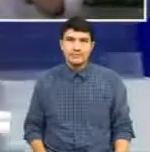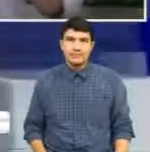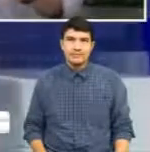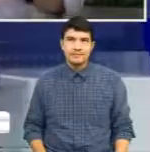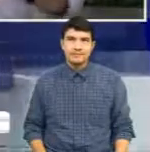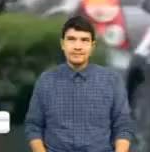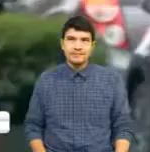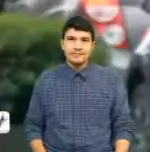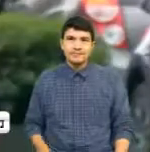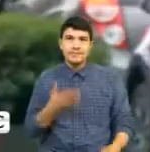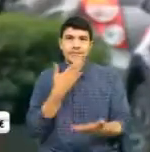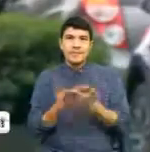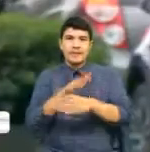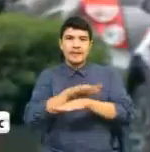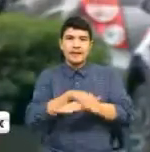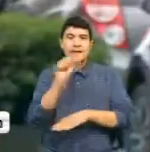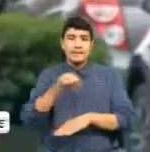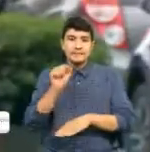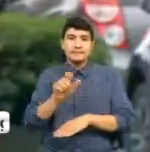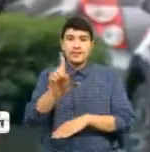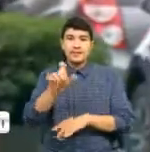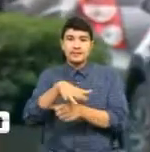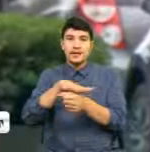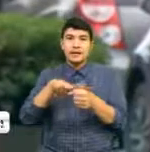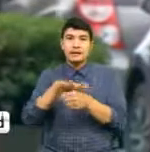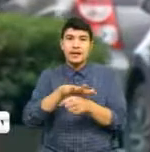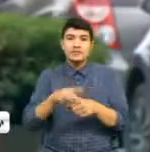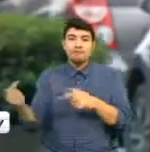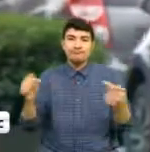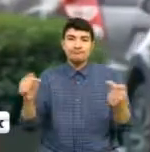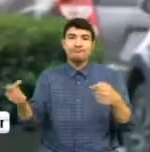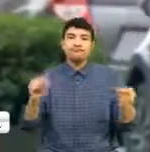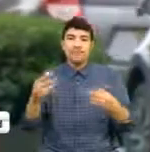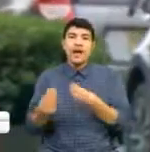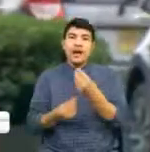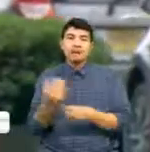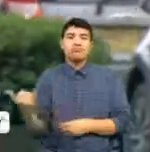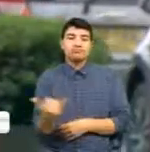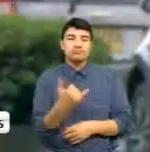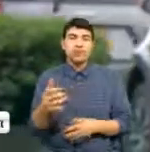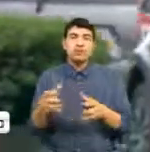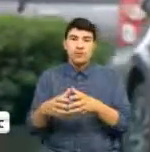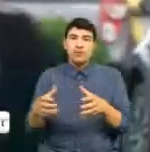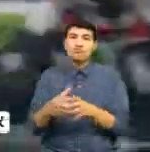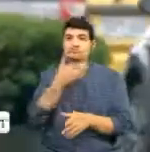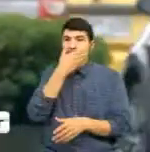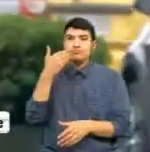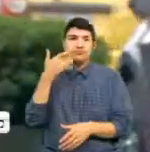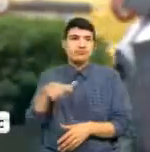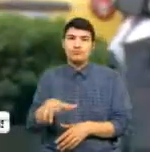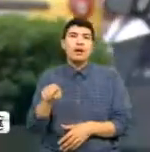Compañeros y televidentes, muy buenas tardes, pues serían 6 los barrios en los que estarían haciendo presencia grupos armados ilegales